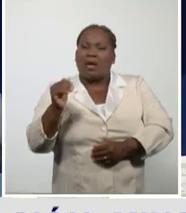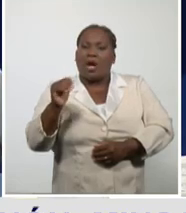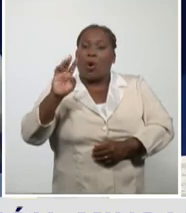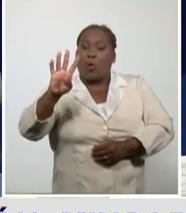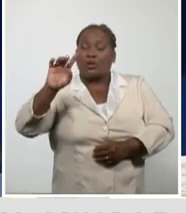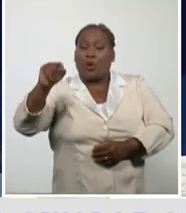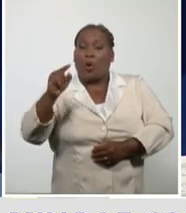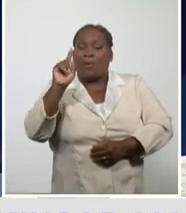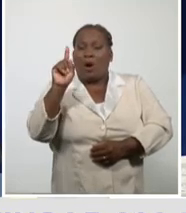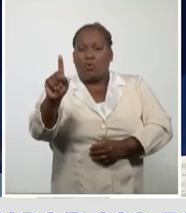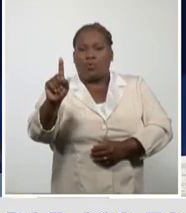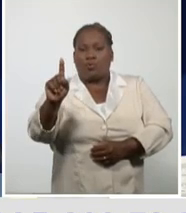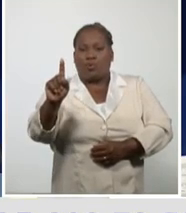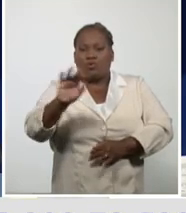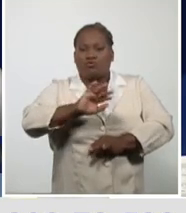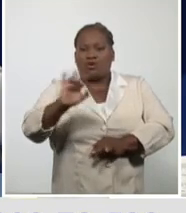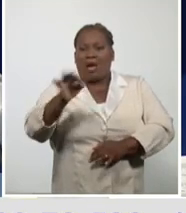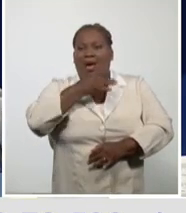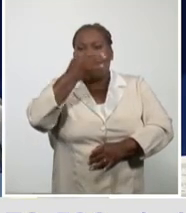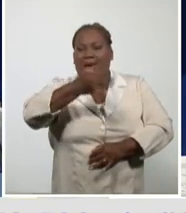nos referimos anteriormente.